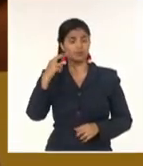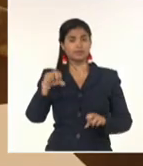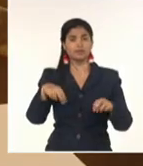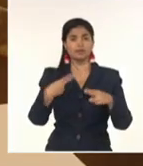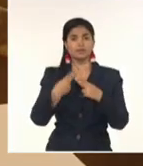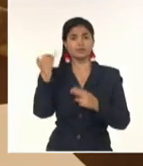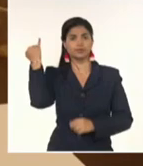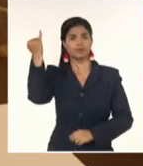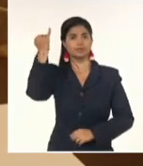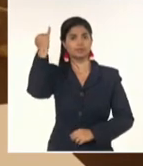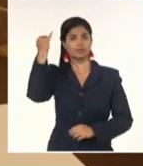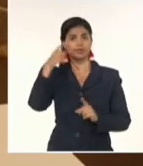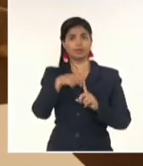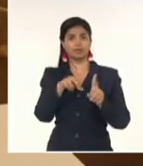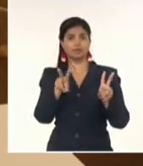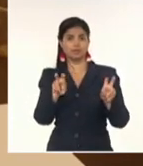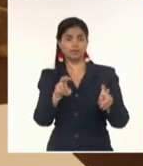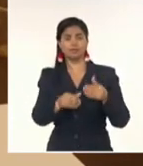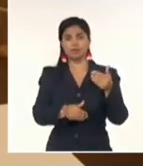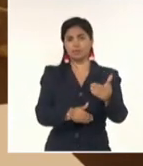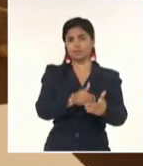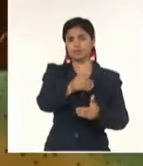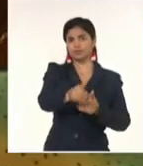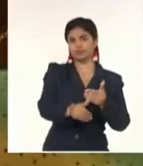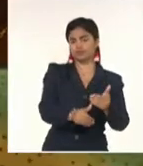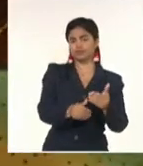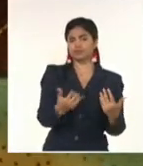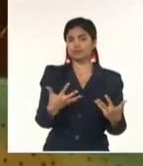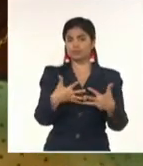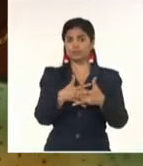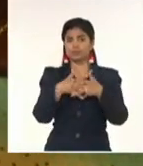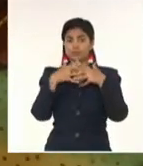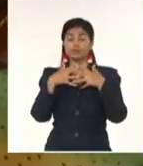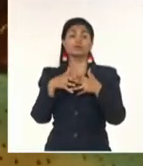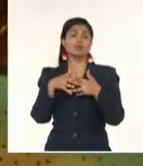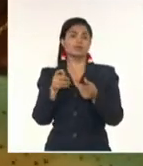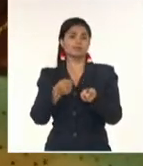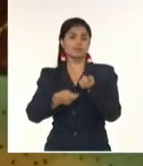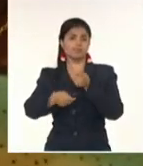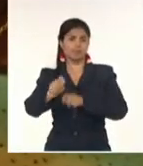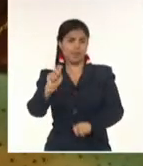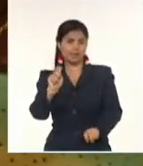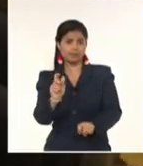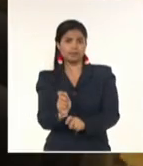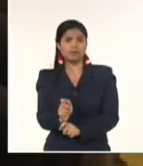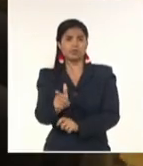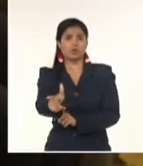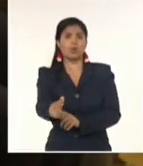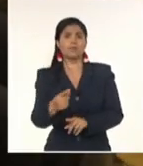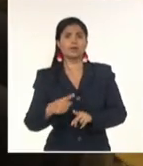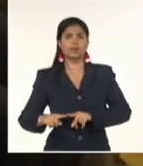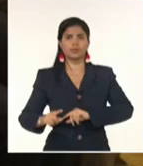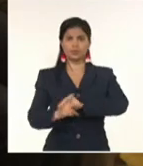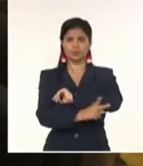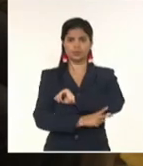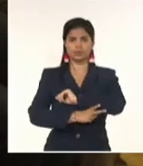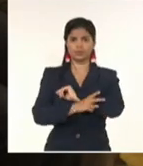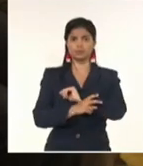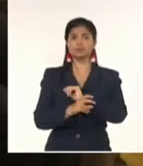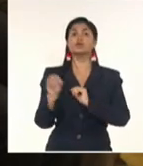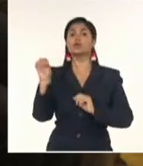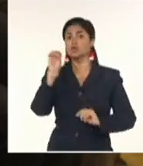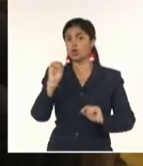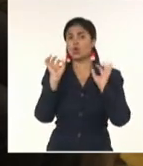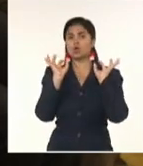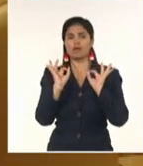el tema, actualiza procedimientos en torno a la importación y exportación de bienes culturales y reorganiza el funcionamiento del